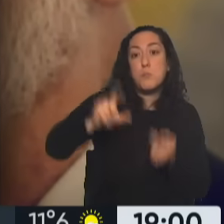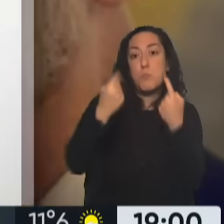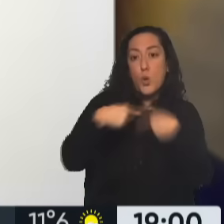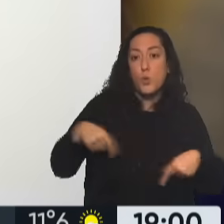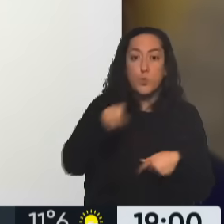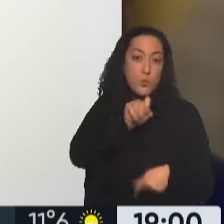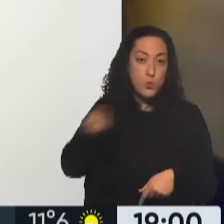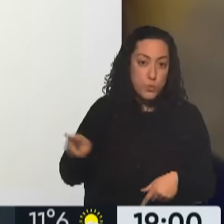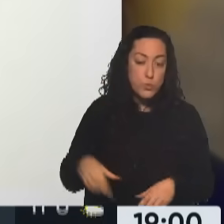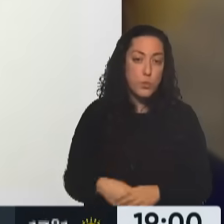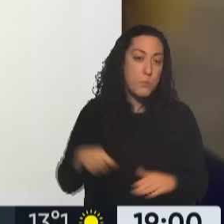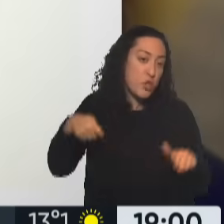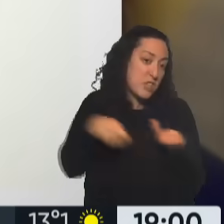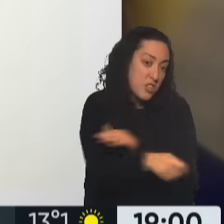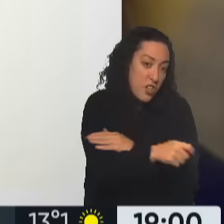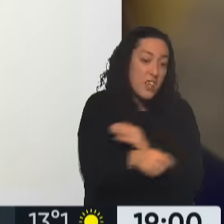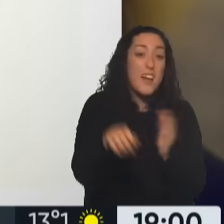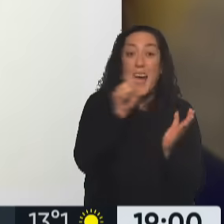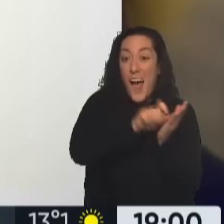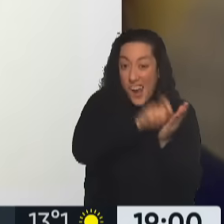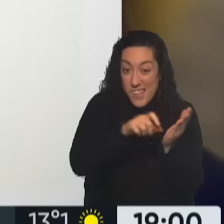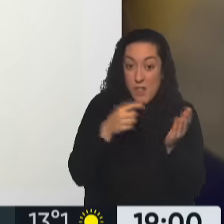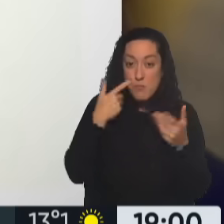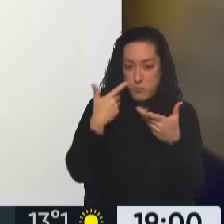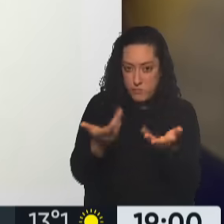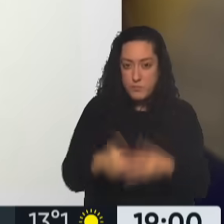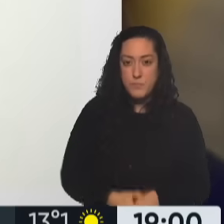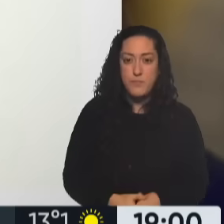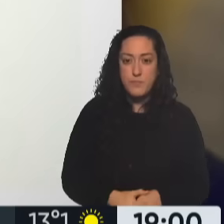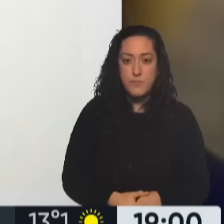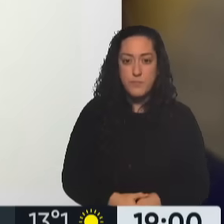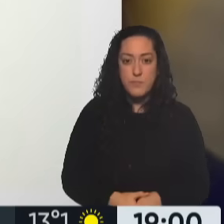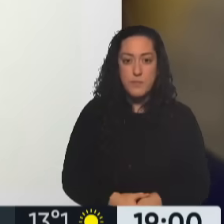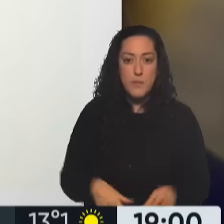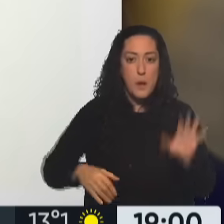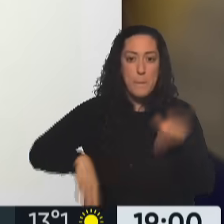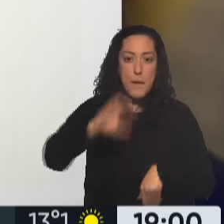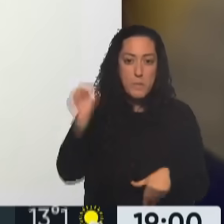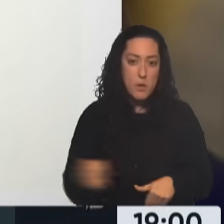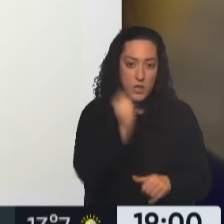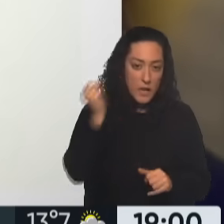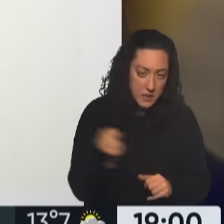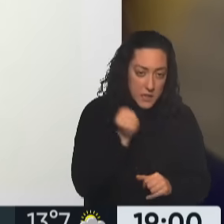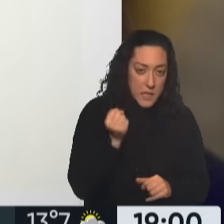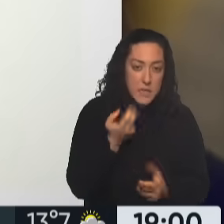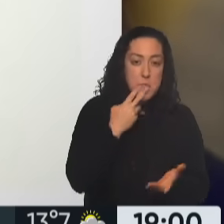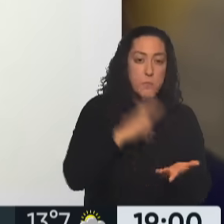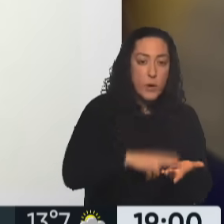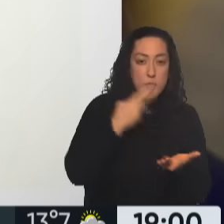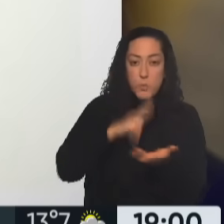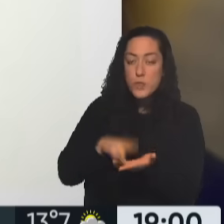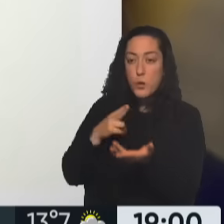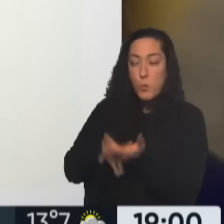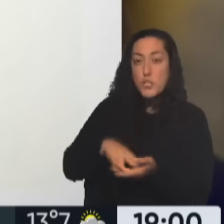de Brasil. Ahí estamos compartiendo la carta. A ver, destacaría que lo que dice, a diferencia de los aranceles que ha impuesto a